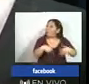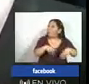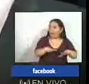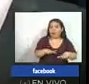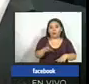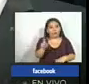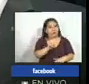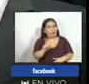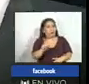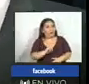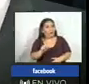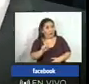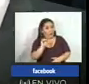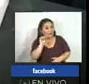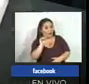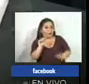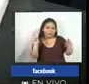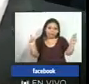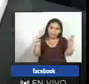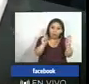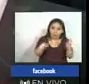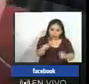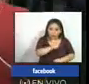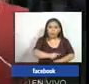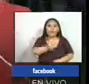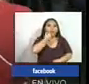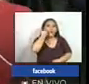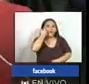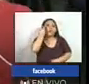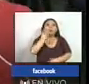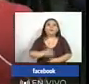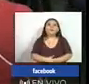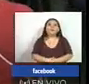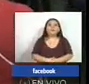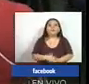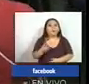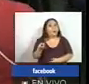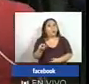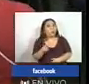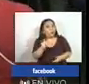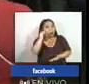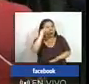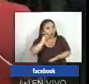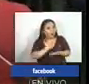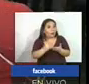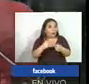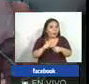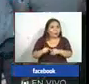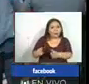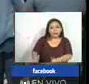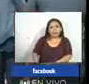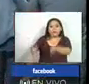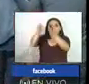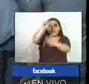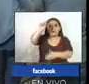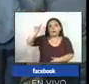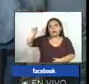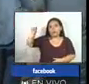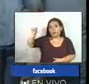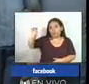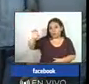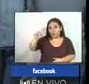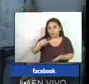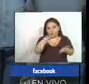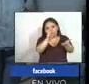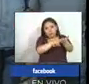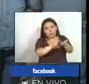Y aunque la cifra es baja, las autoridades del Tribunal Supremo Electoral y del